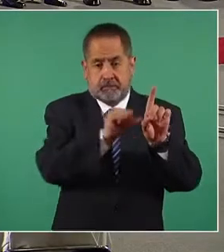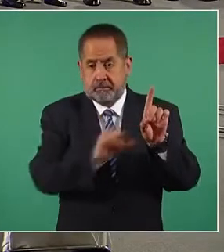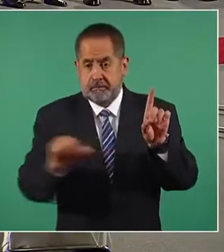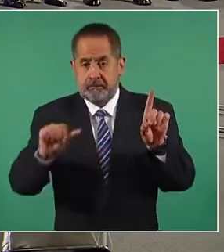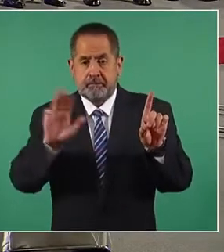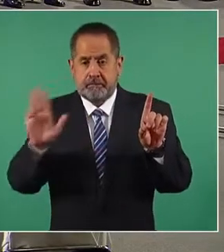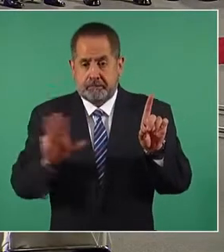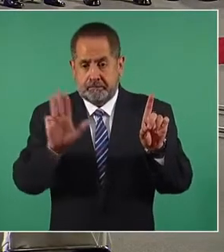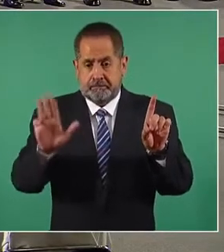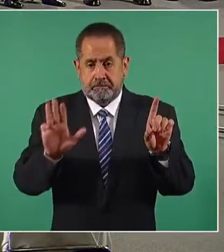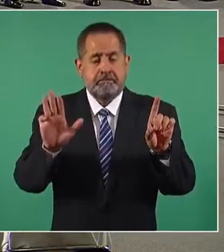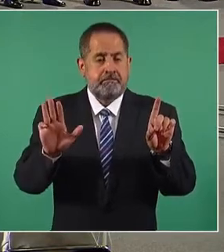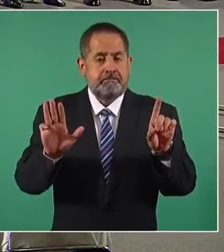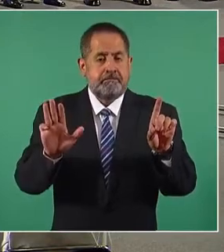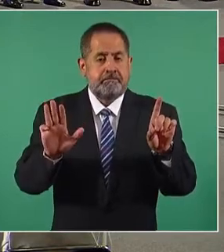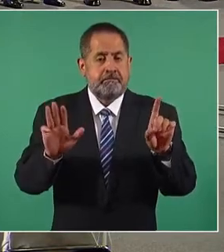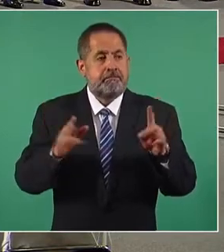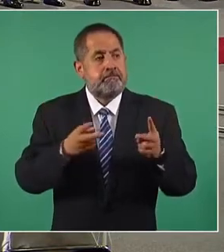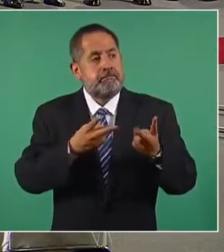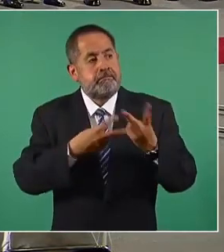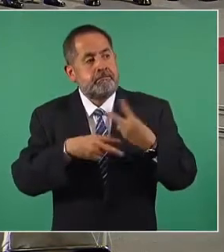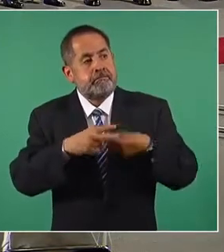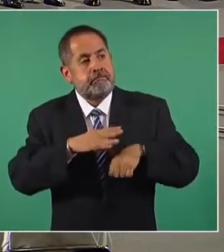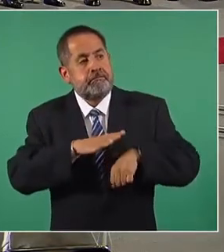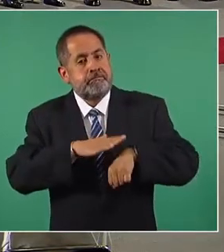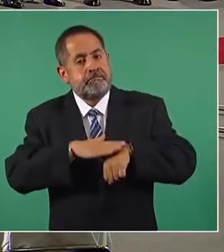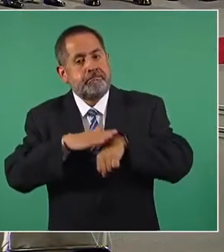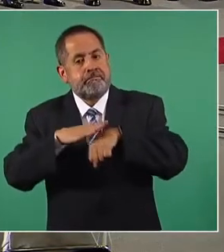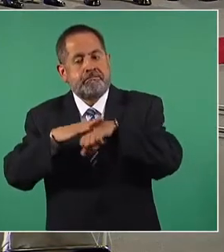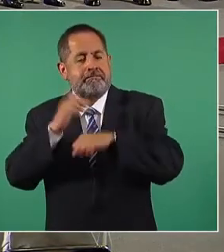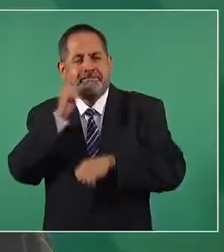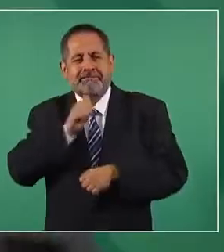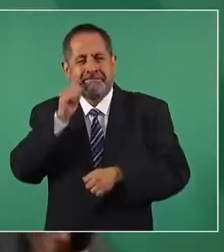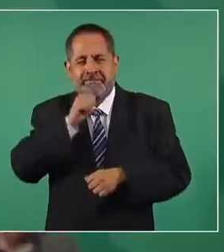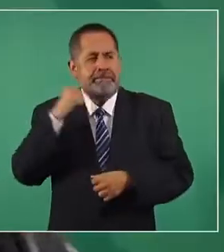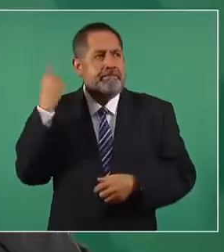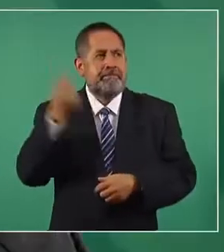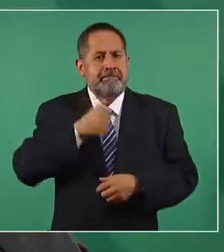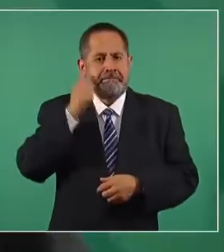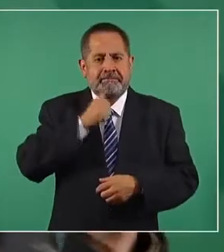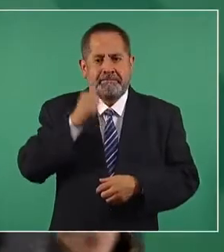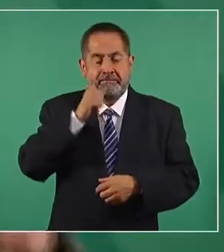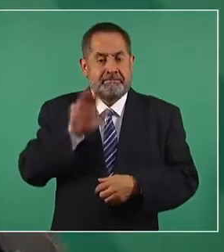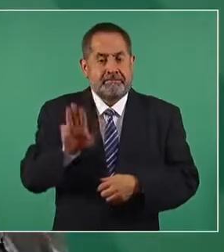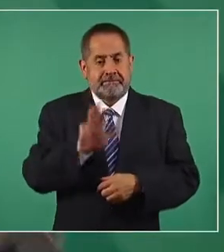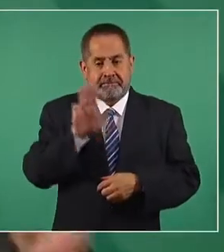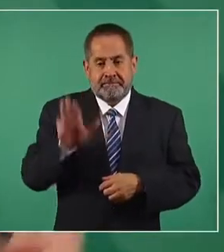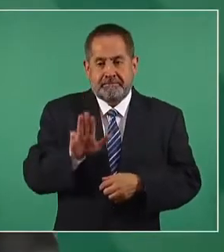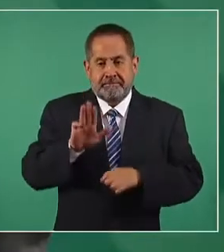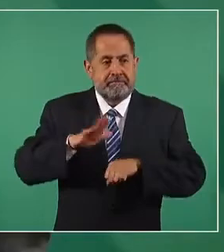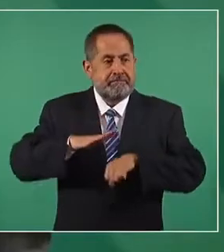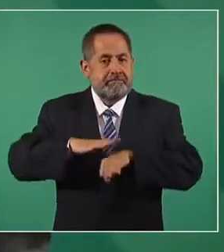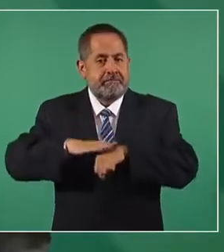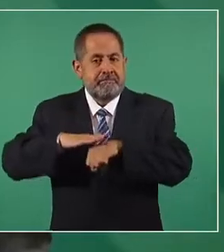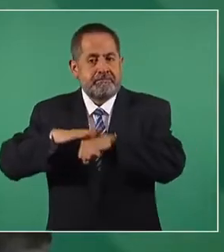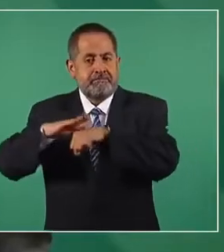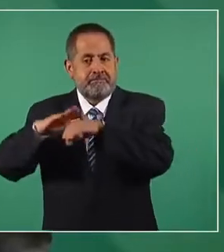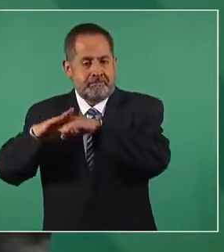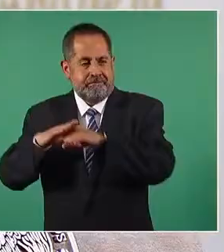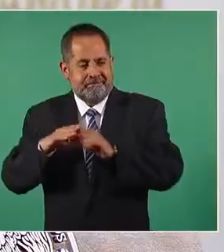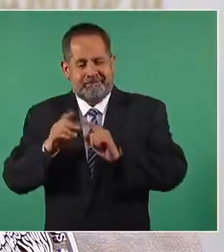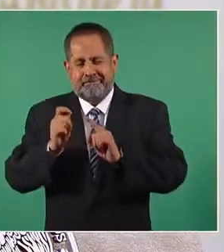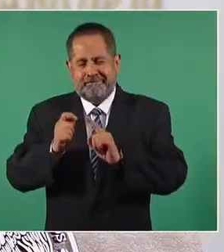sí empiezan a aumentar los casos. Generalmente después del miércoles se empieza a ver la tendencia completa de la